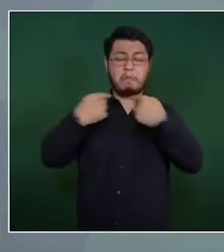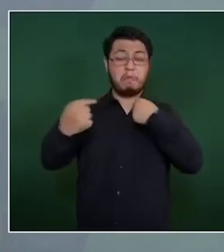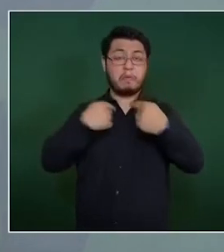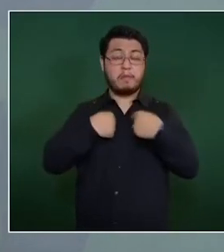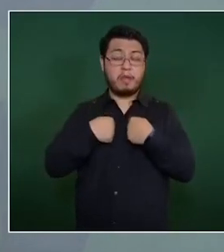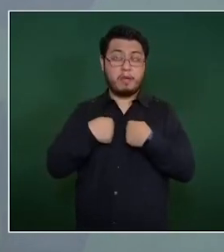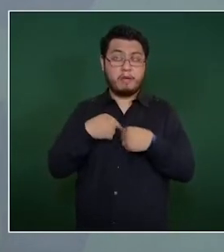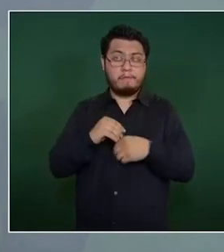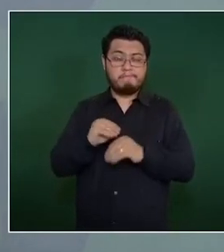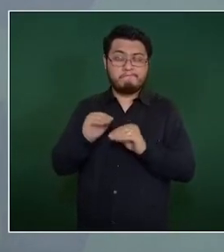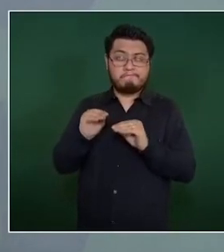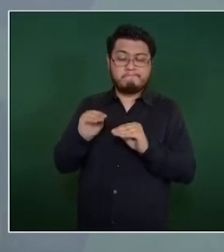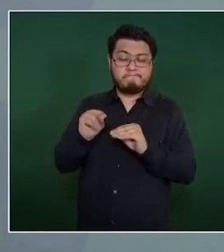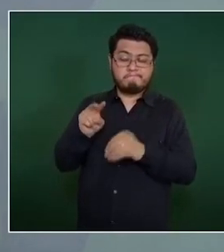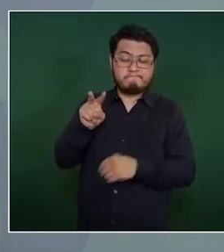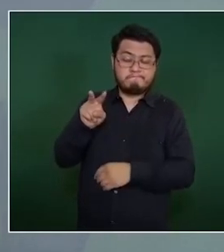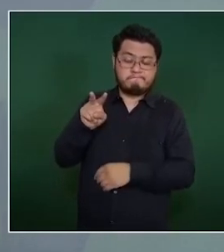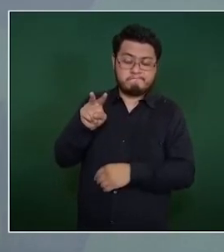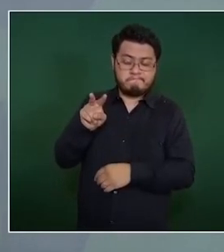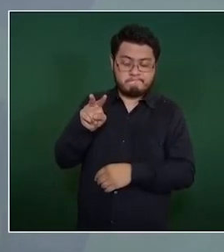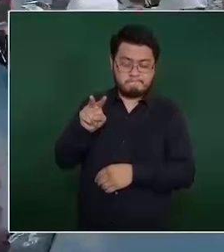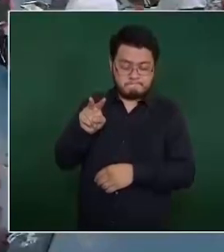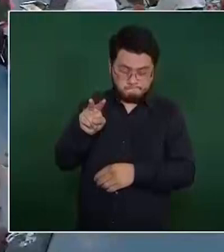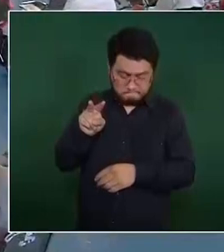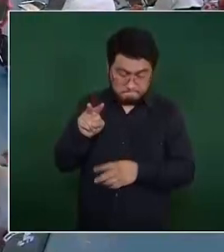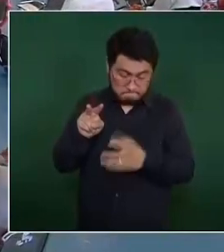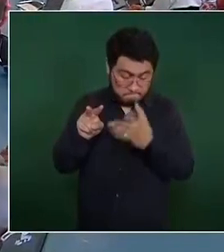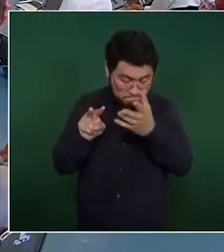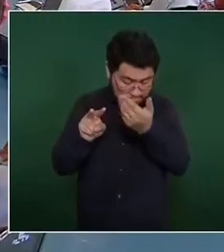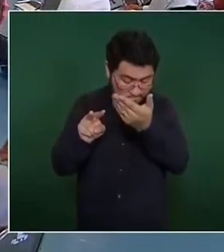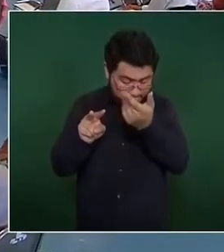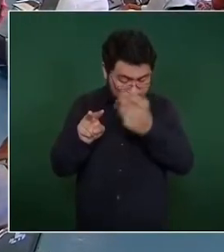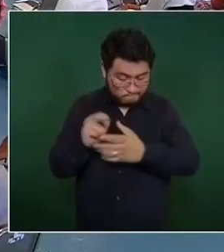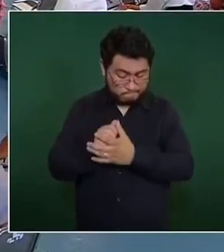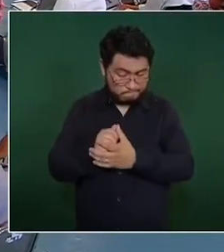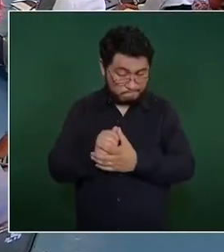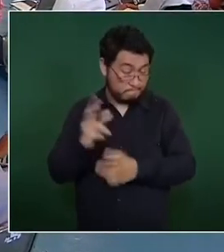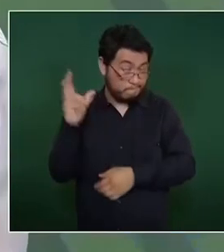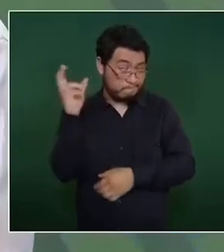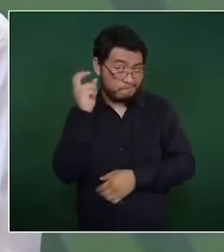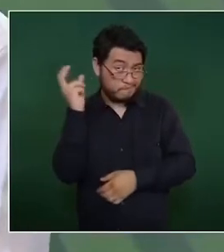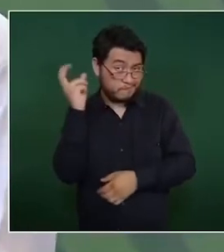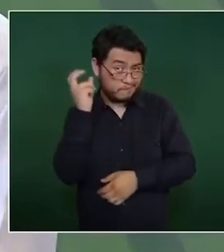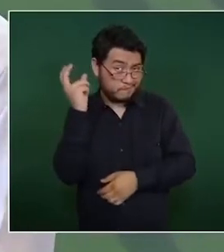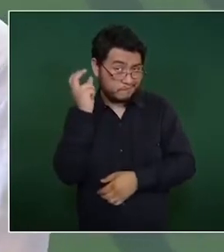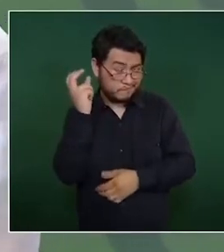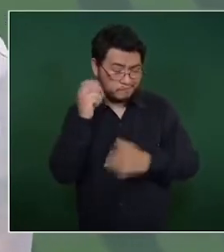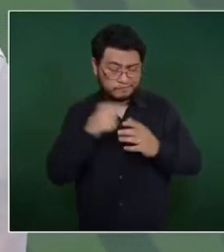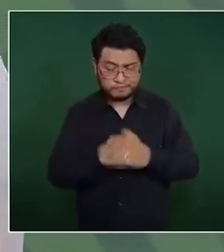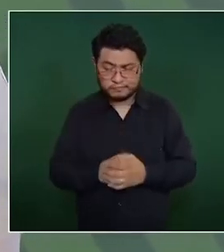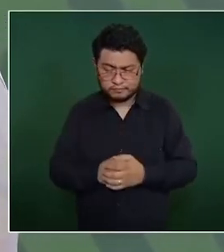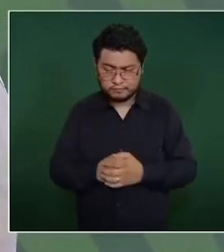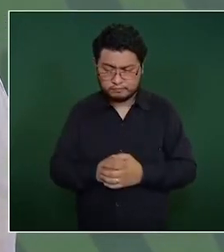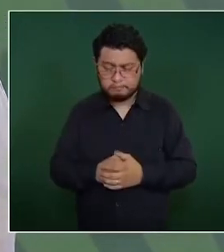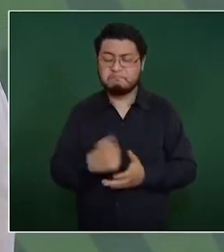Pues sí, estoy muy consciente de eso, porque no son pocos.